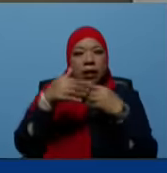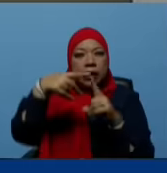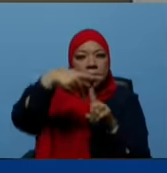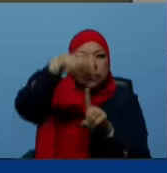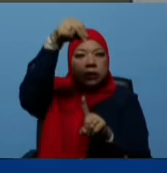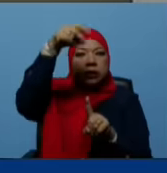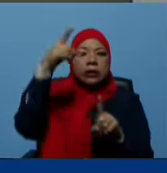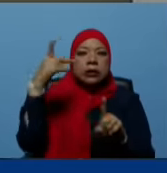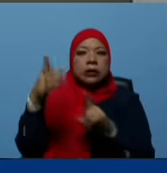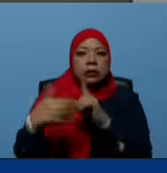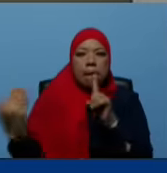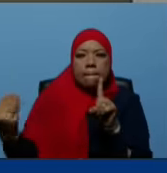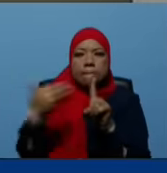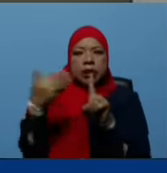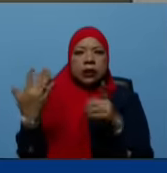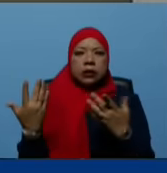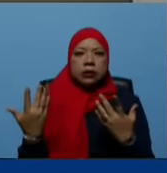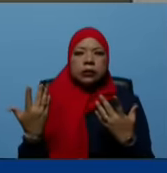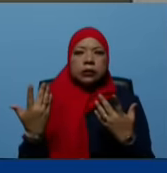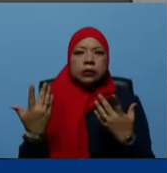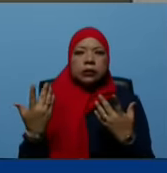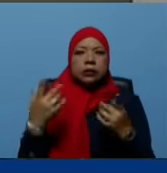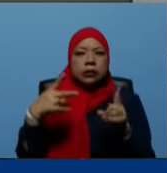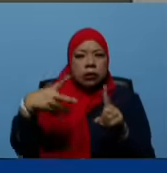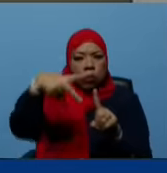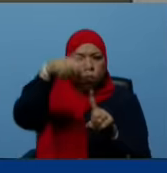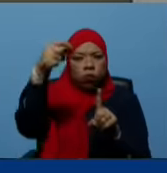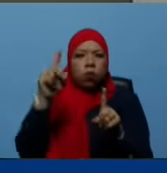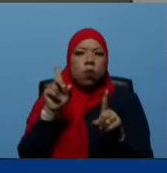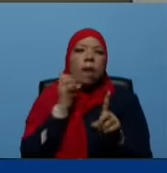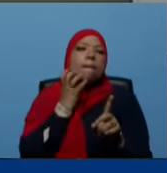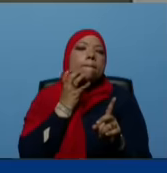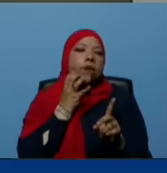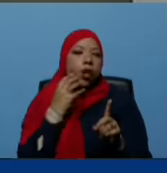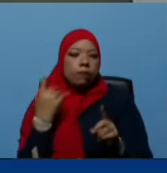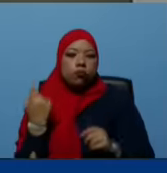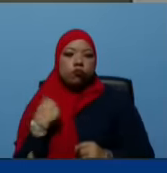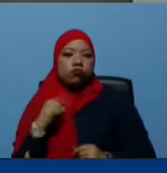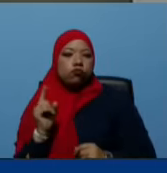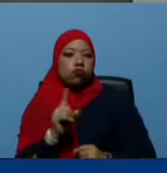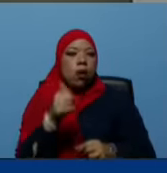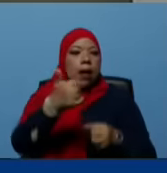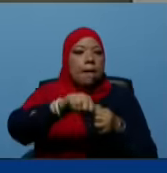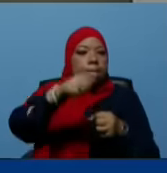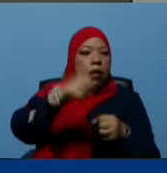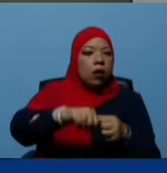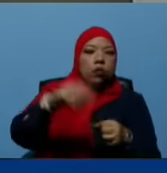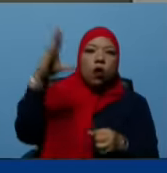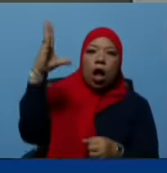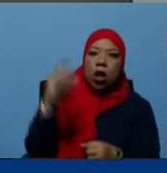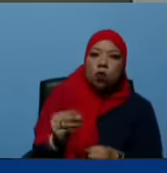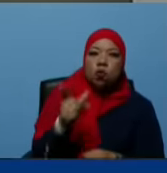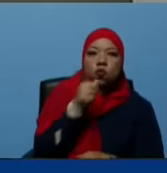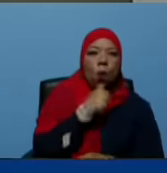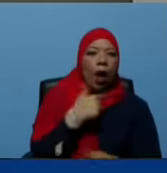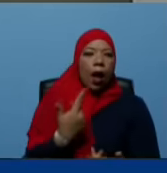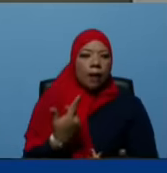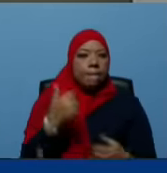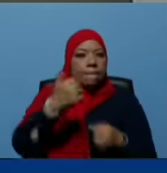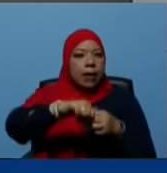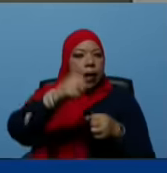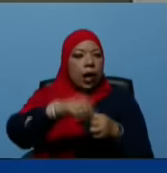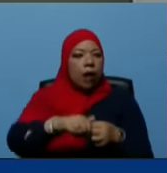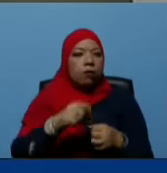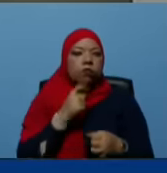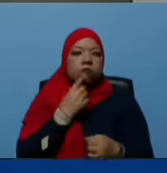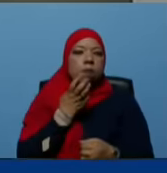volaban una torre. Y si yo iba a llegar, por ejemplo, a Maracaibo, tumbaban la luz en Maracaibo.